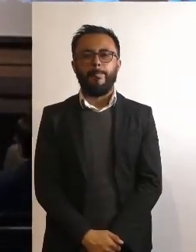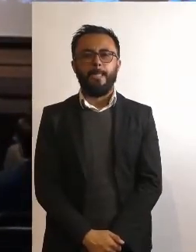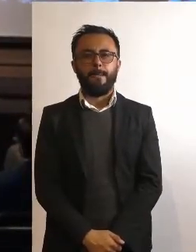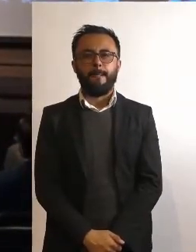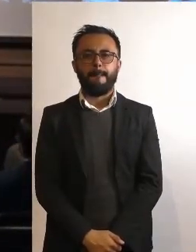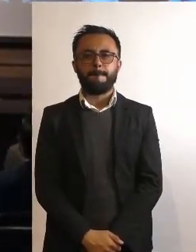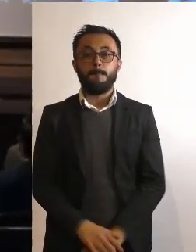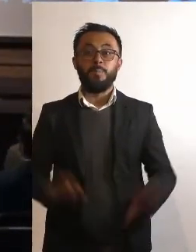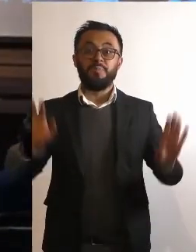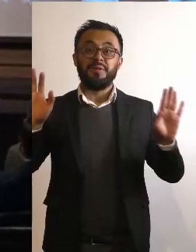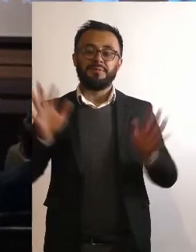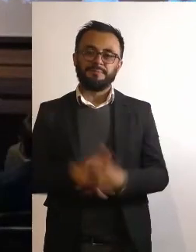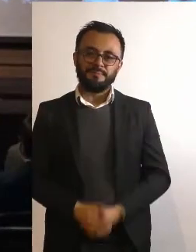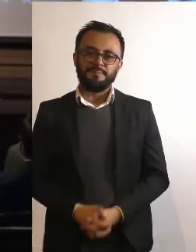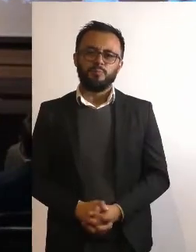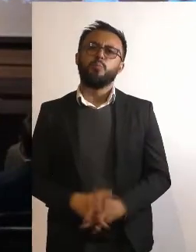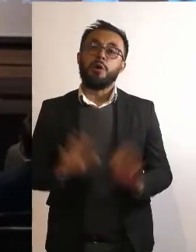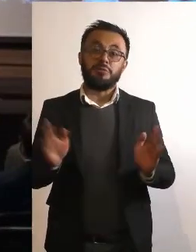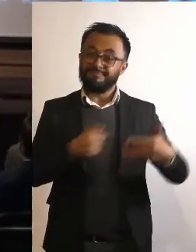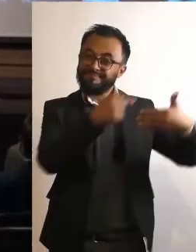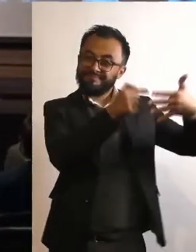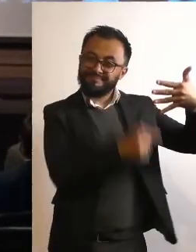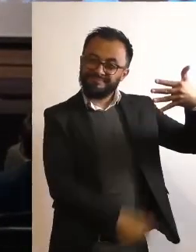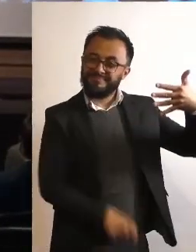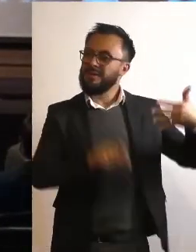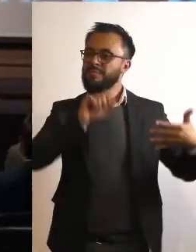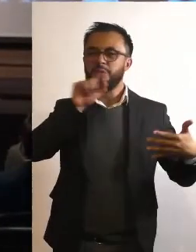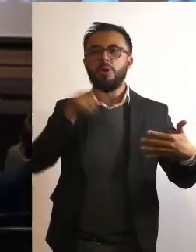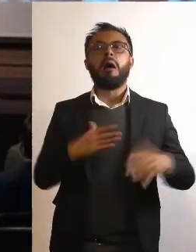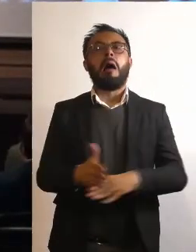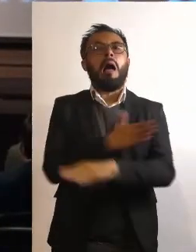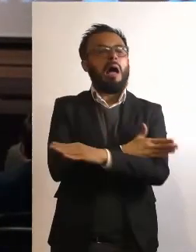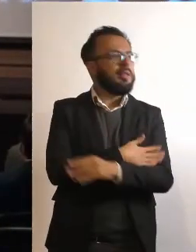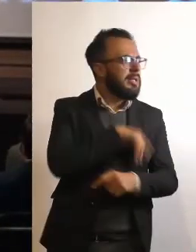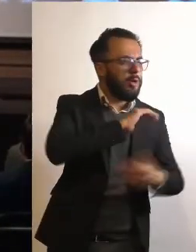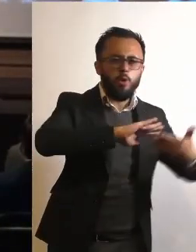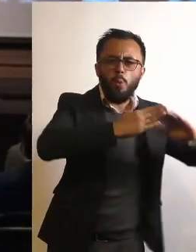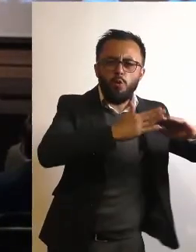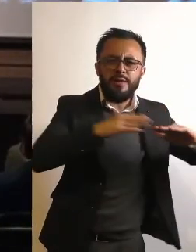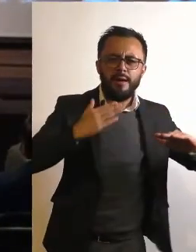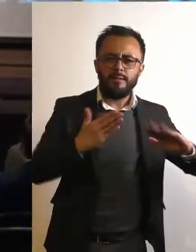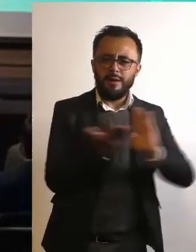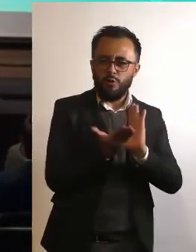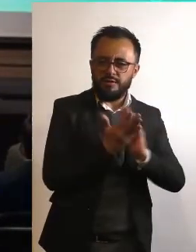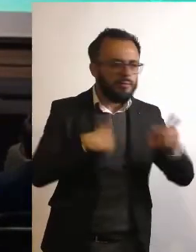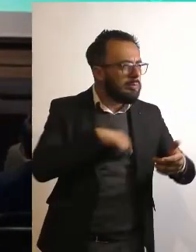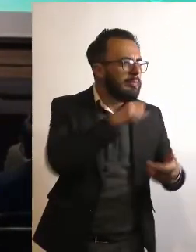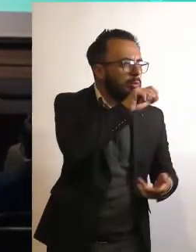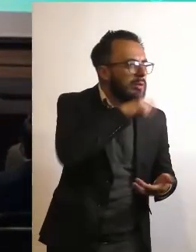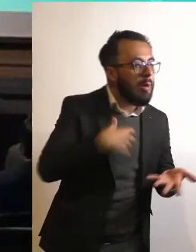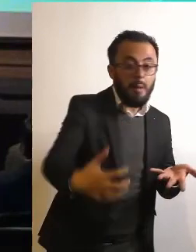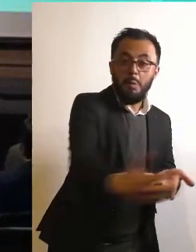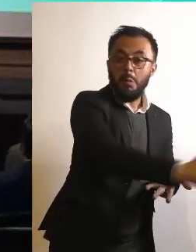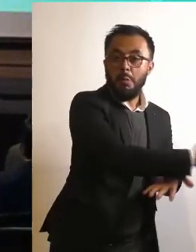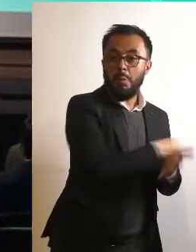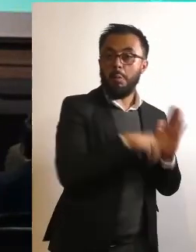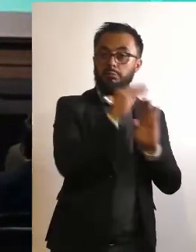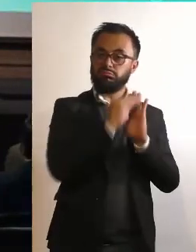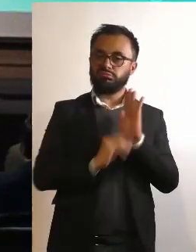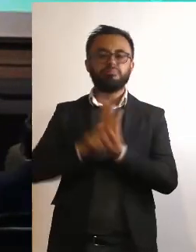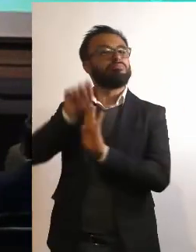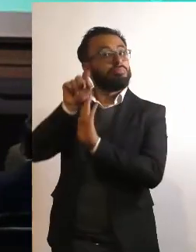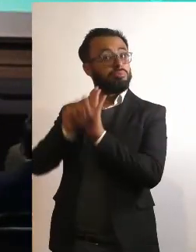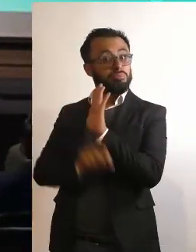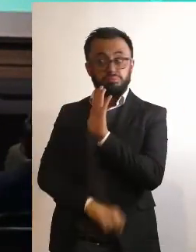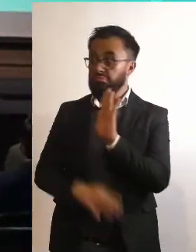Bueno, pues estas fueron las preguntas recopiladas en nuestra comunidad. Si alguien aquí en el auditorio desea hacer alguna pregunta, por favor,